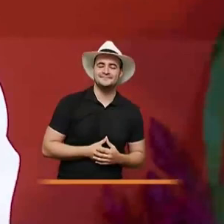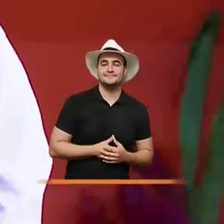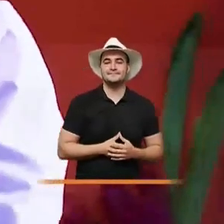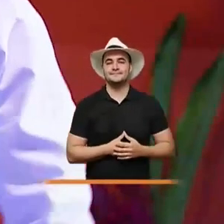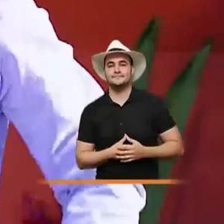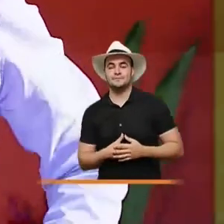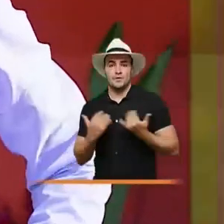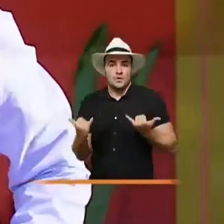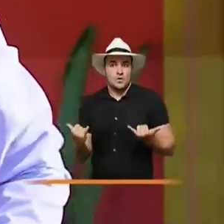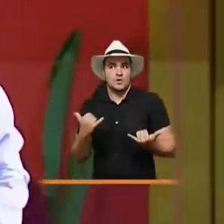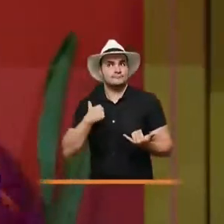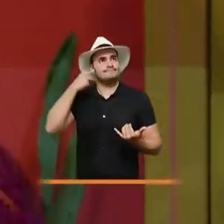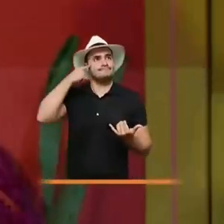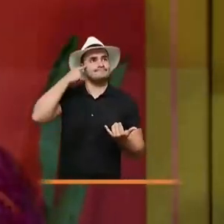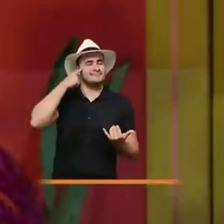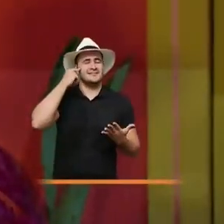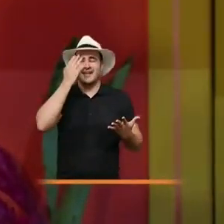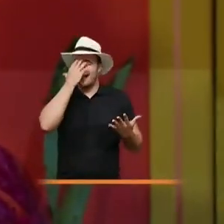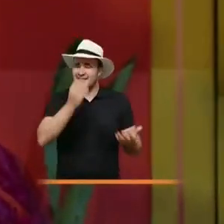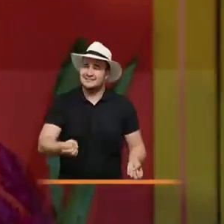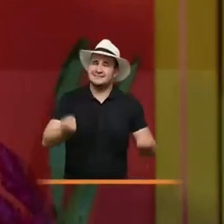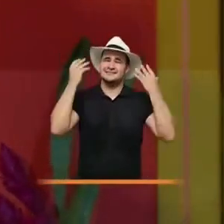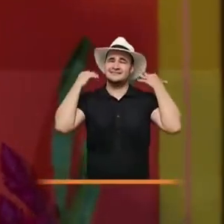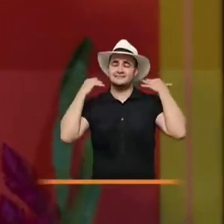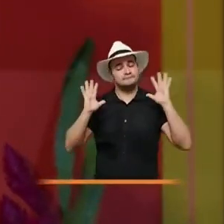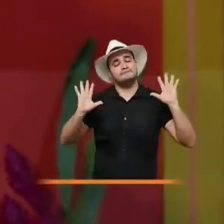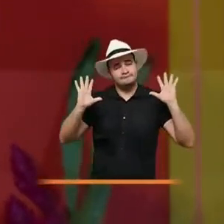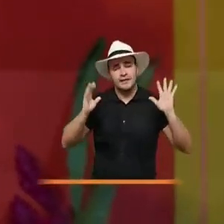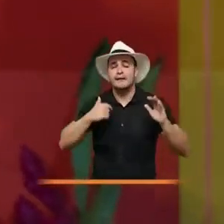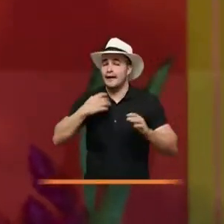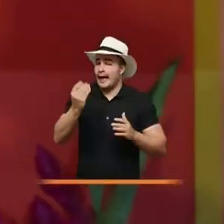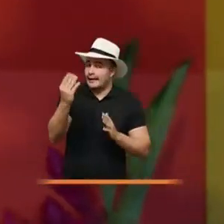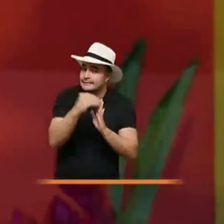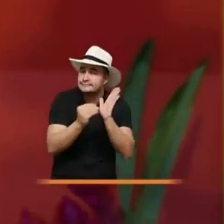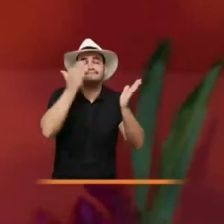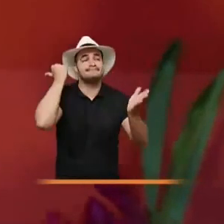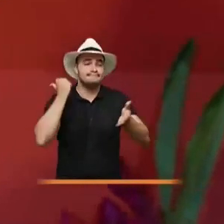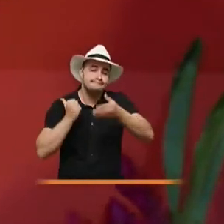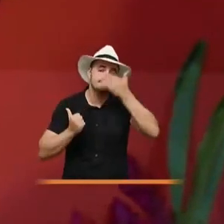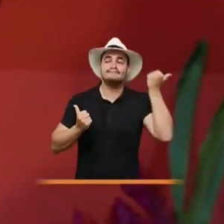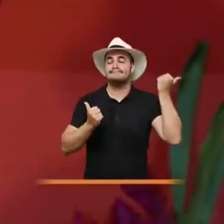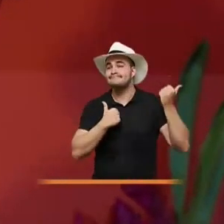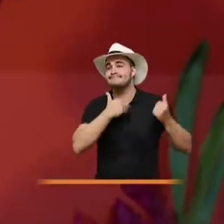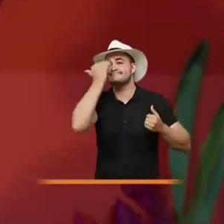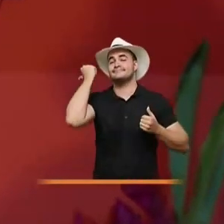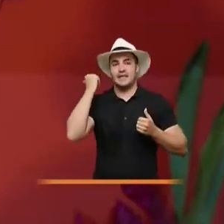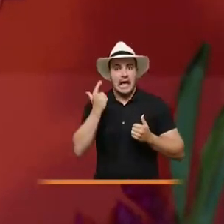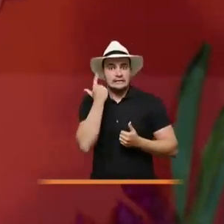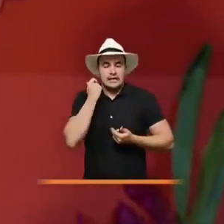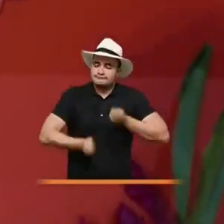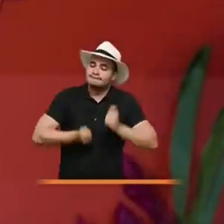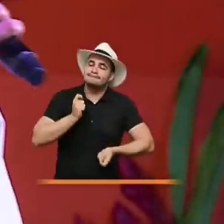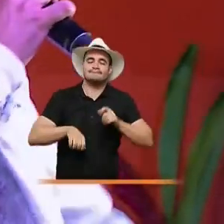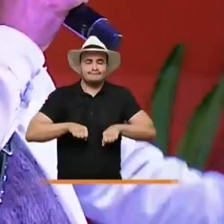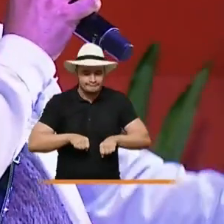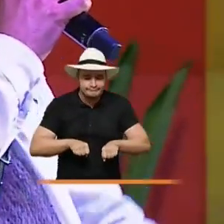pero es olvidar y eso en mi se frecuenta y ayer en el mercado